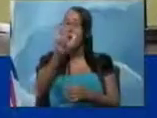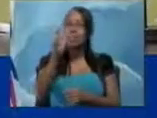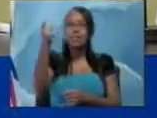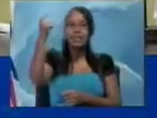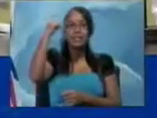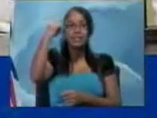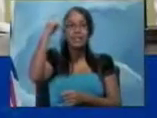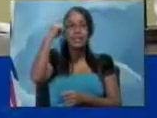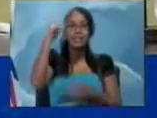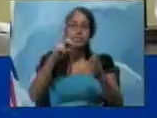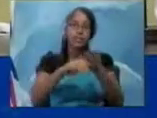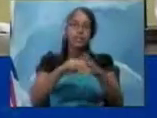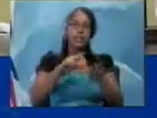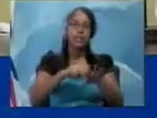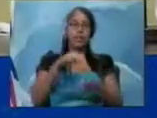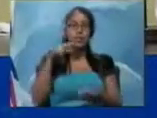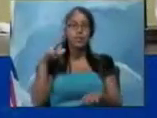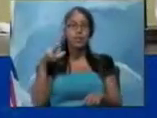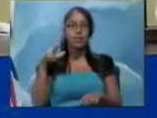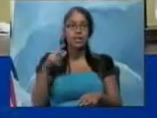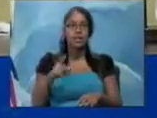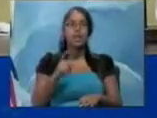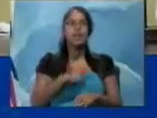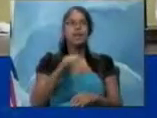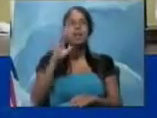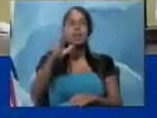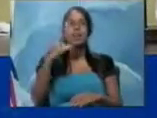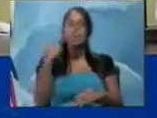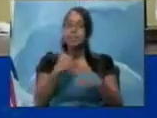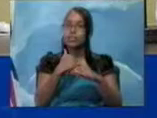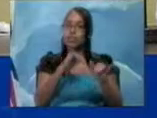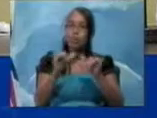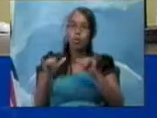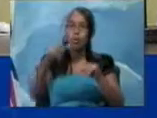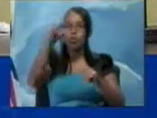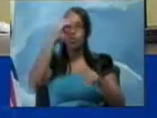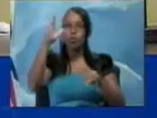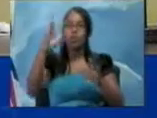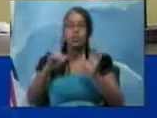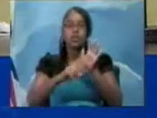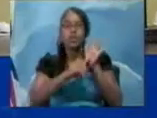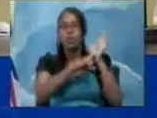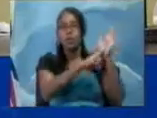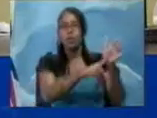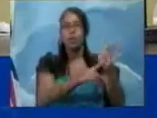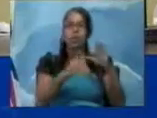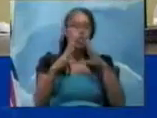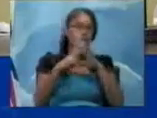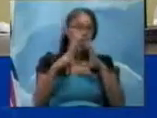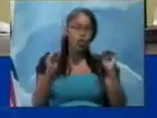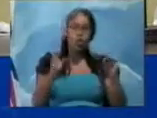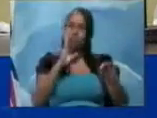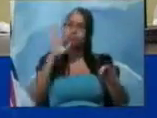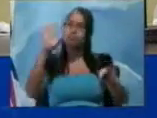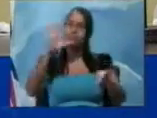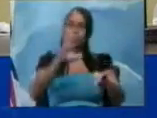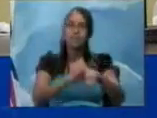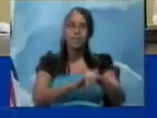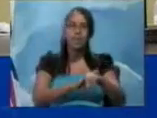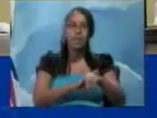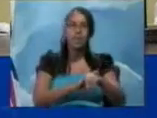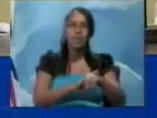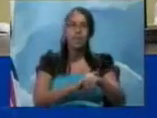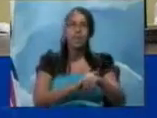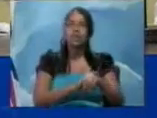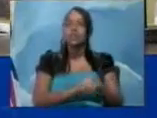día resucitaría y así como Dios se lo mostró todo se cumplió diga conmigo